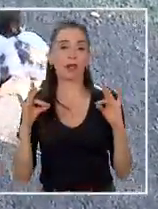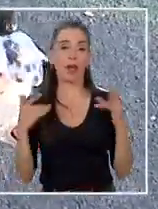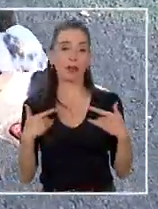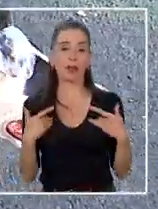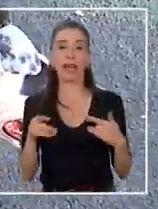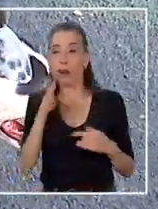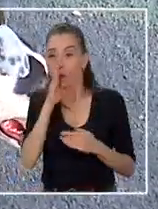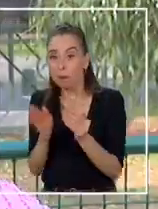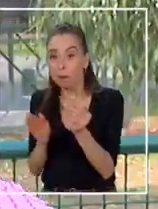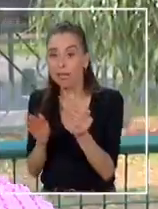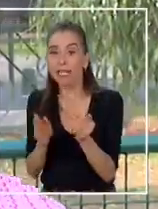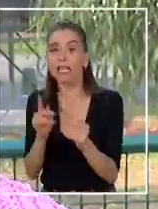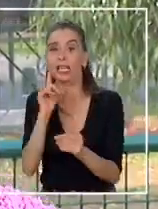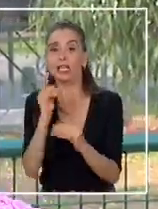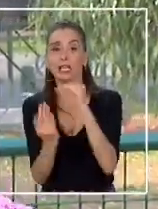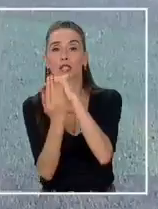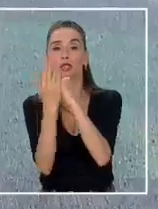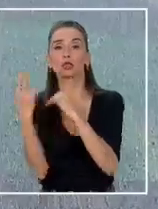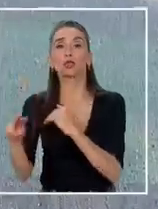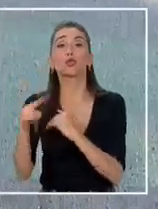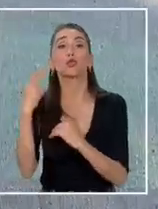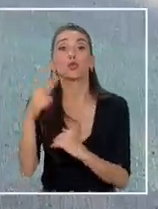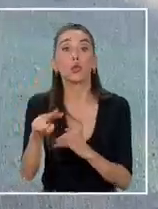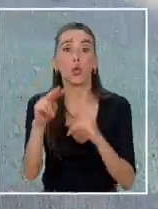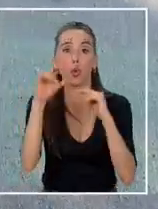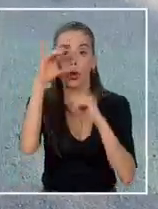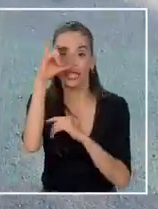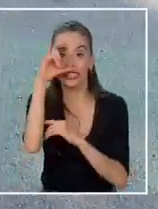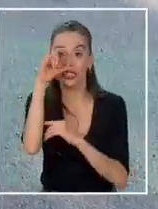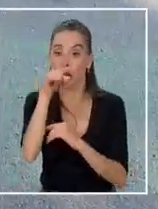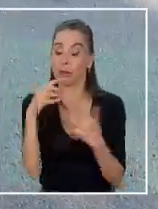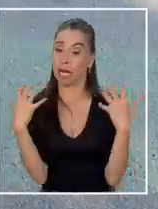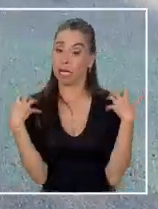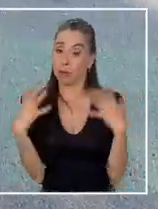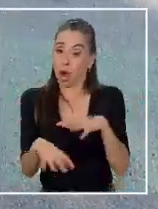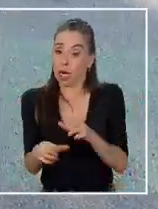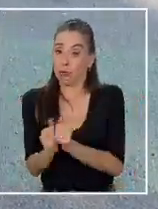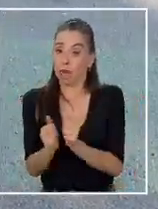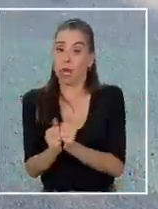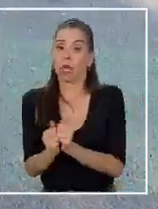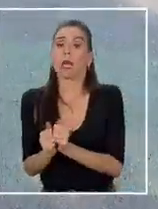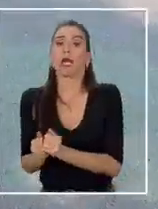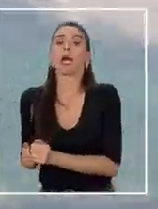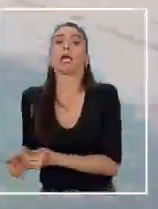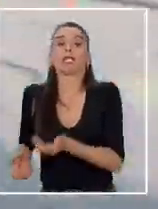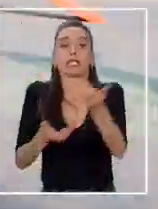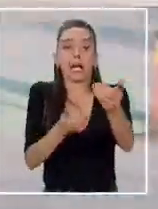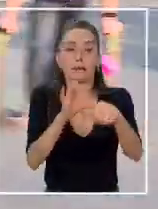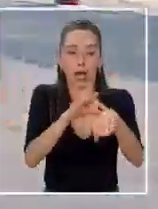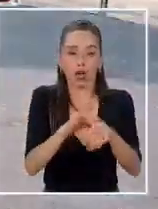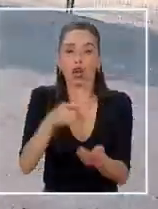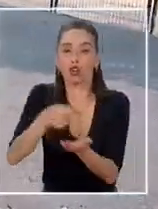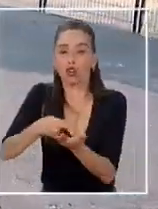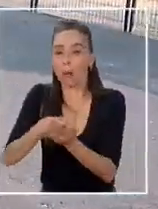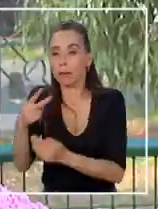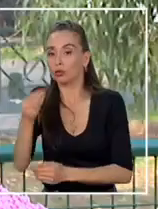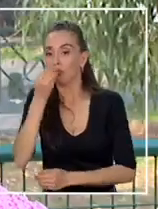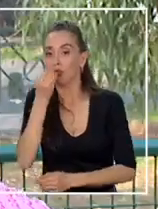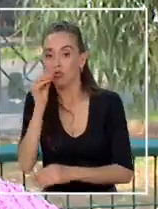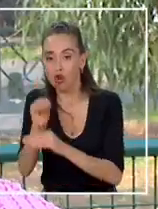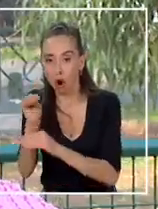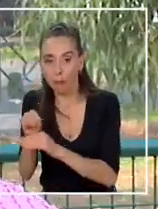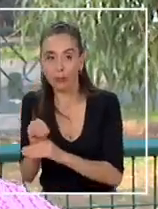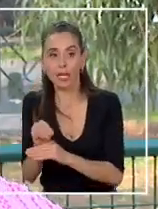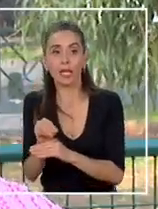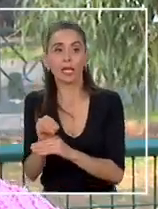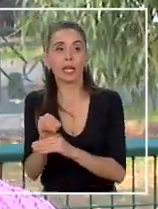de hecho a la Nala le tengo hasta Instagram. Tenerla implica una responsabilidad. Porque hay que llevarlo al médico, hay que comprarle su alimento,